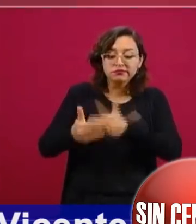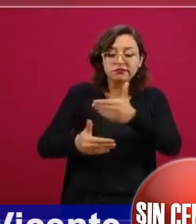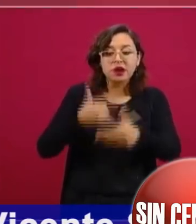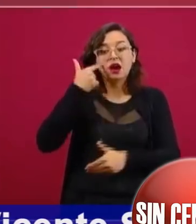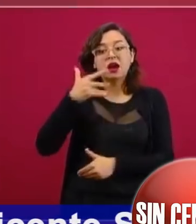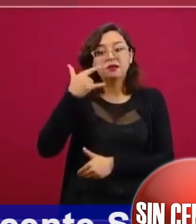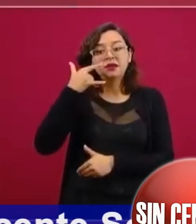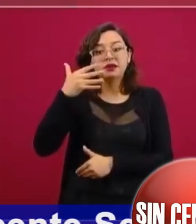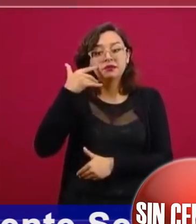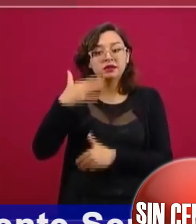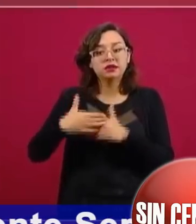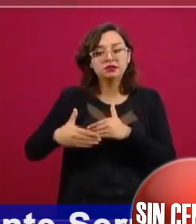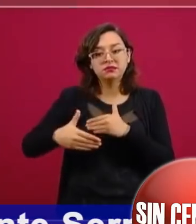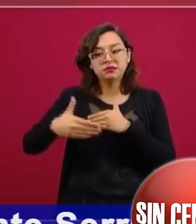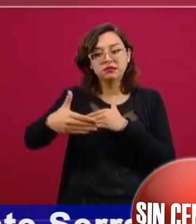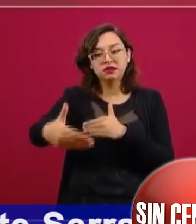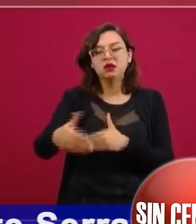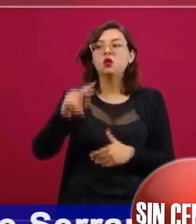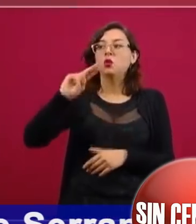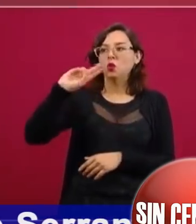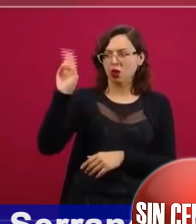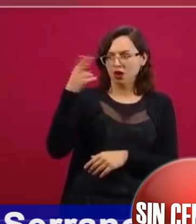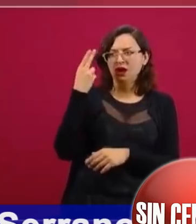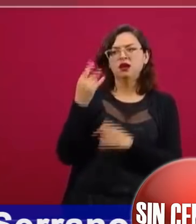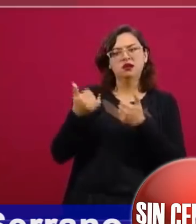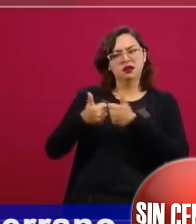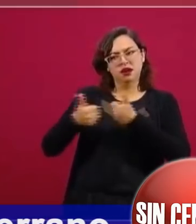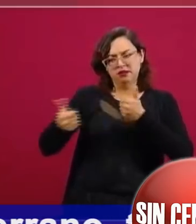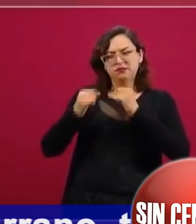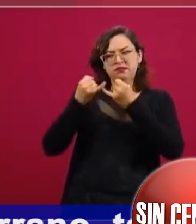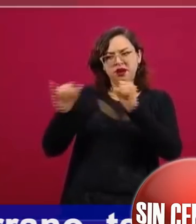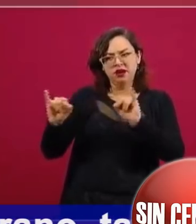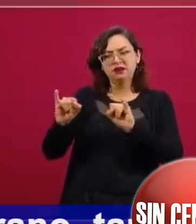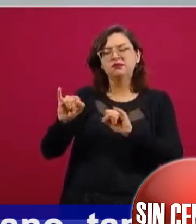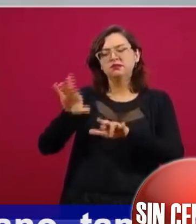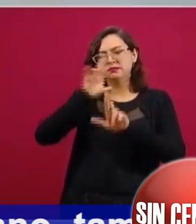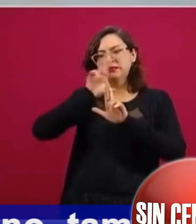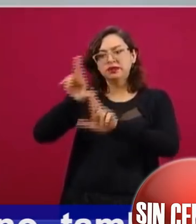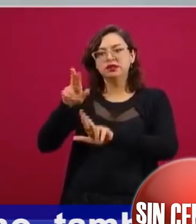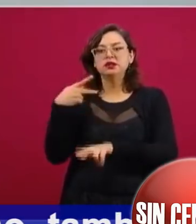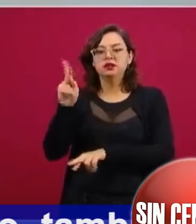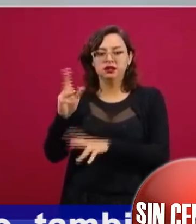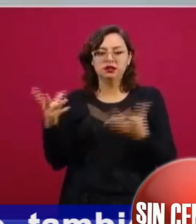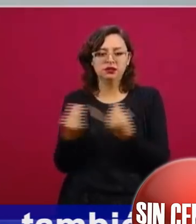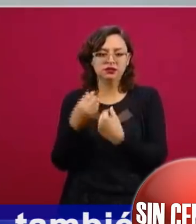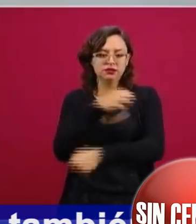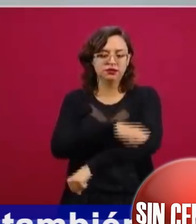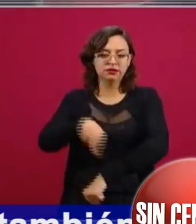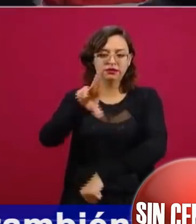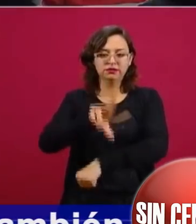va a lograr, respetando la autonomía, pero en un esfuerzo de coordinación.